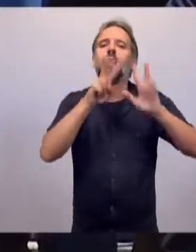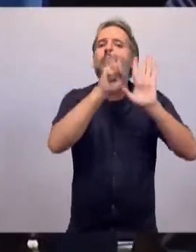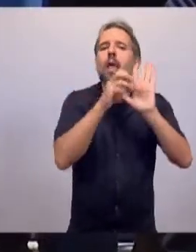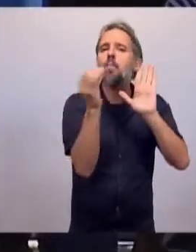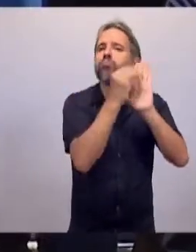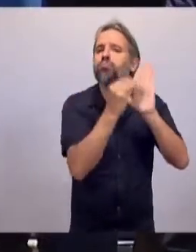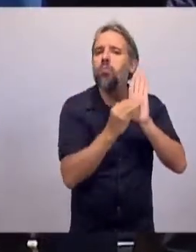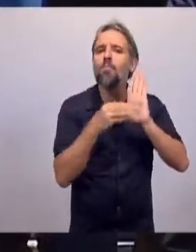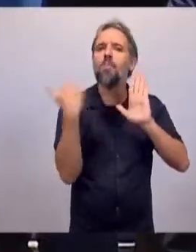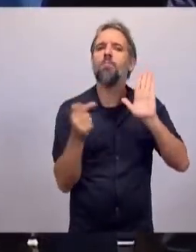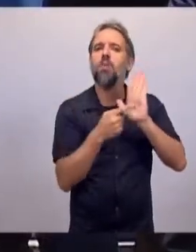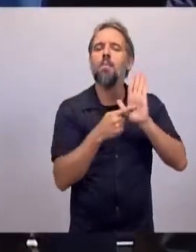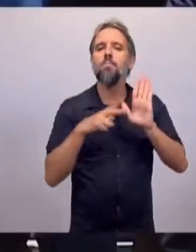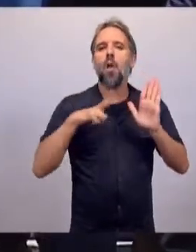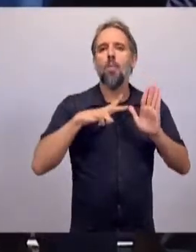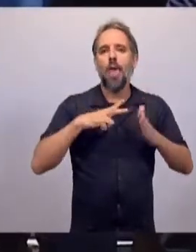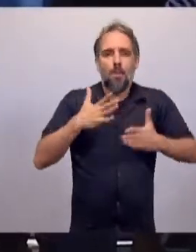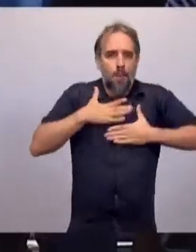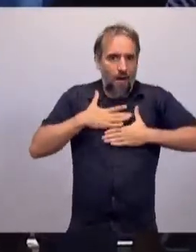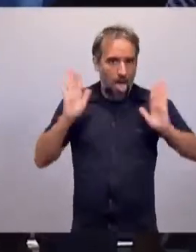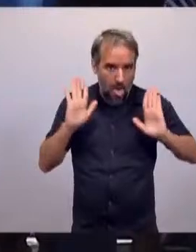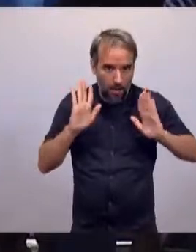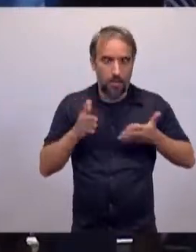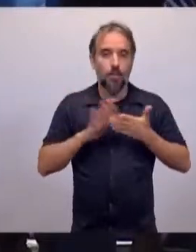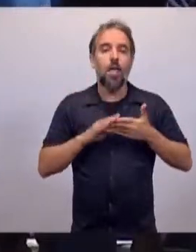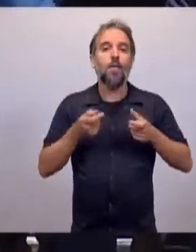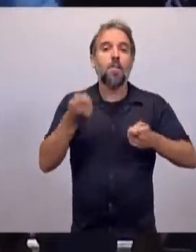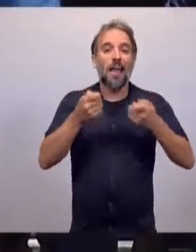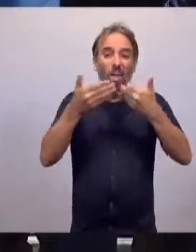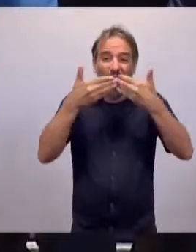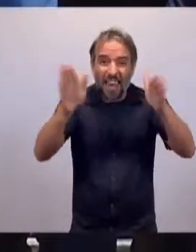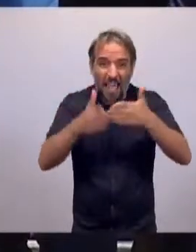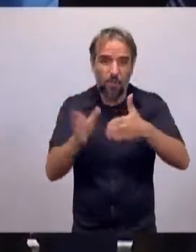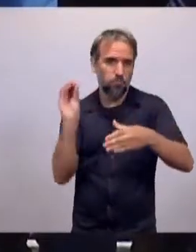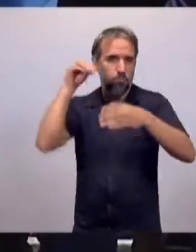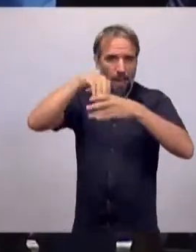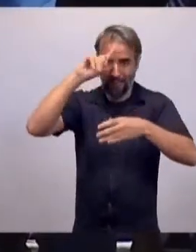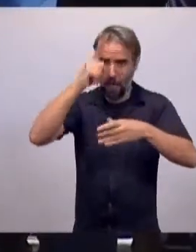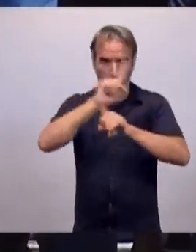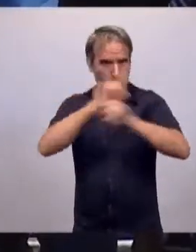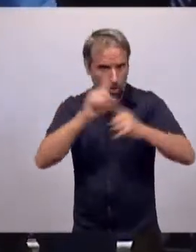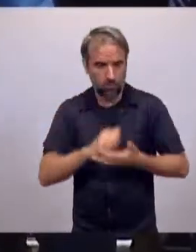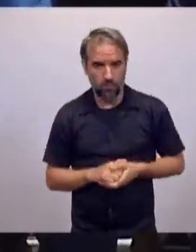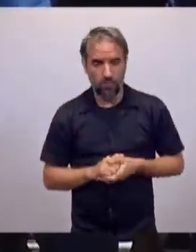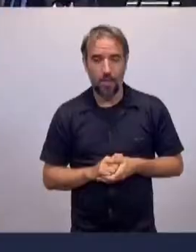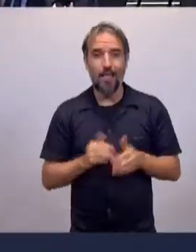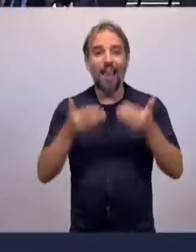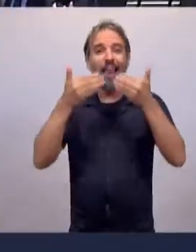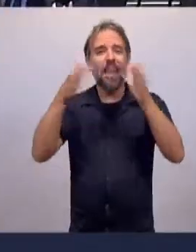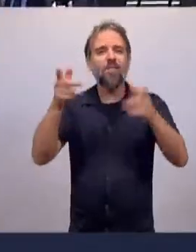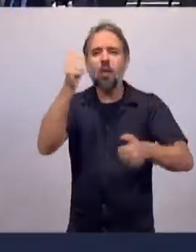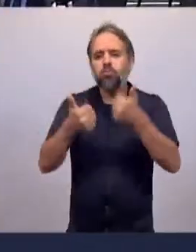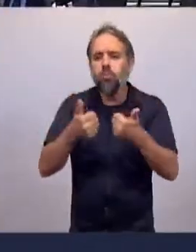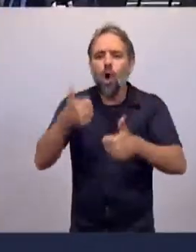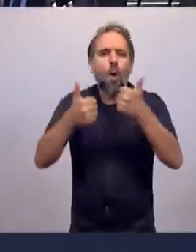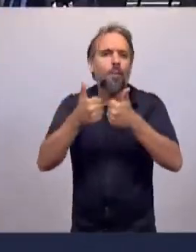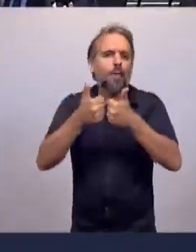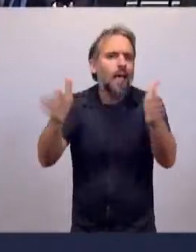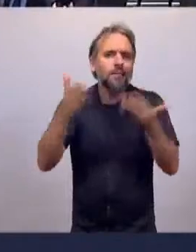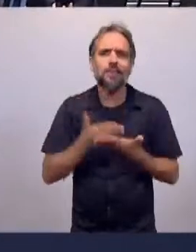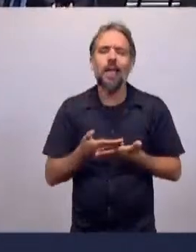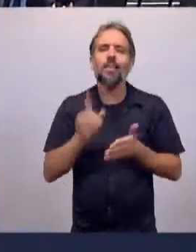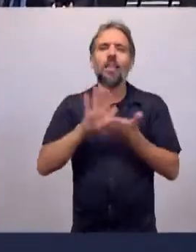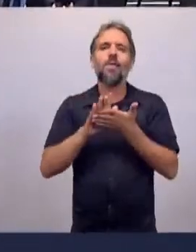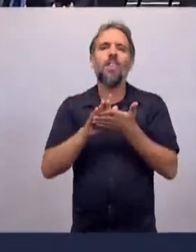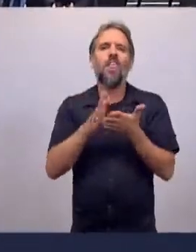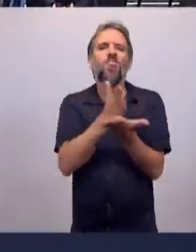son la propiedad privada, los mercados libres de intervención estatal, la libre competencia, la